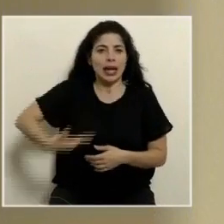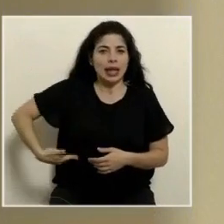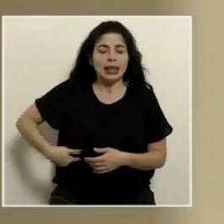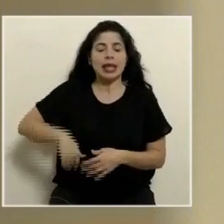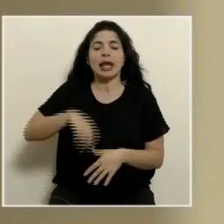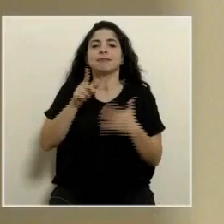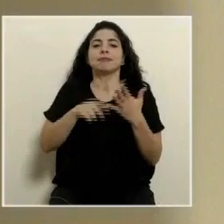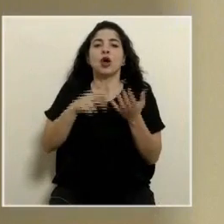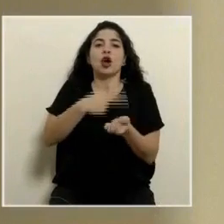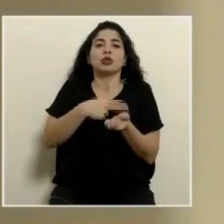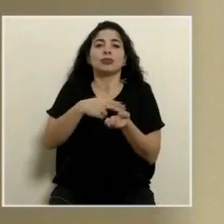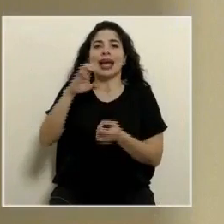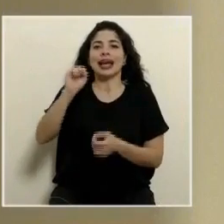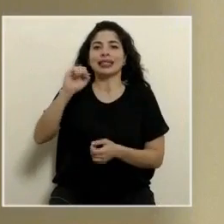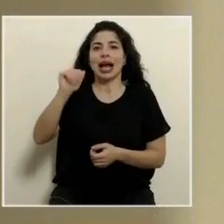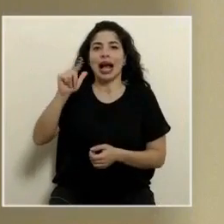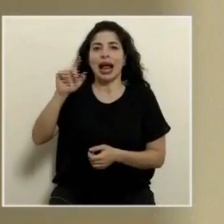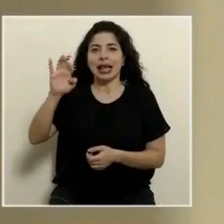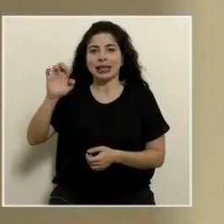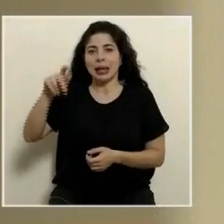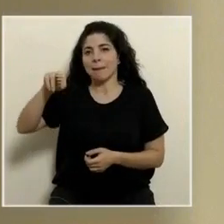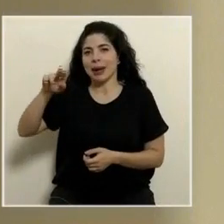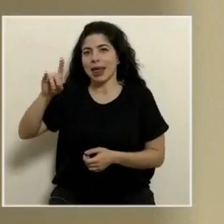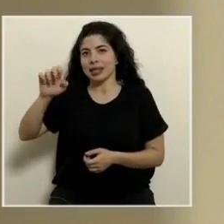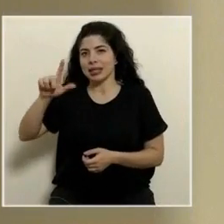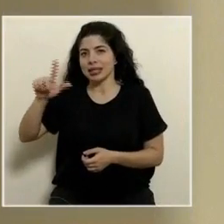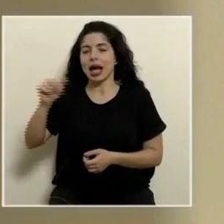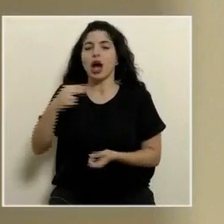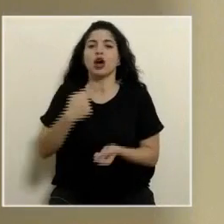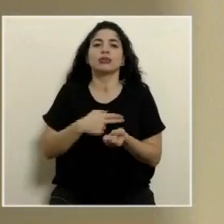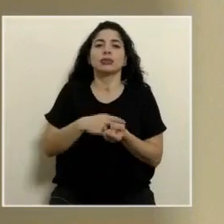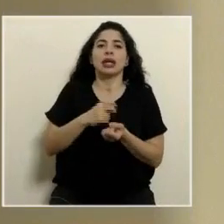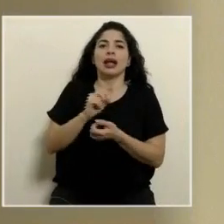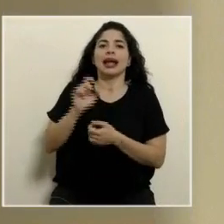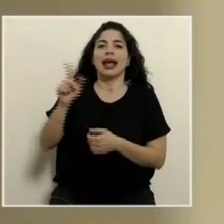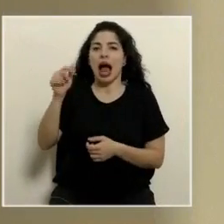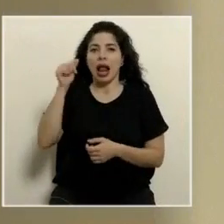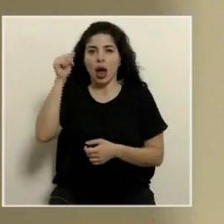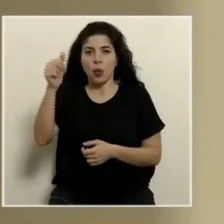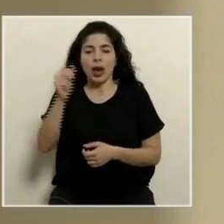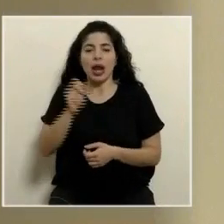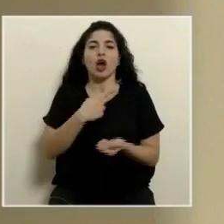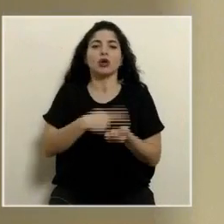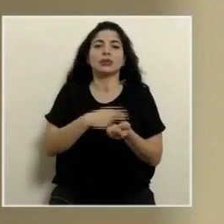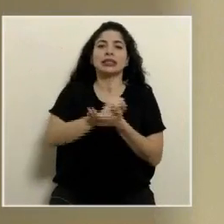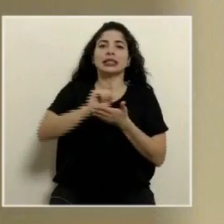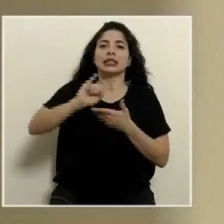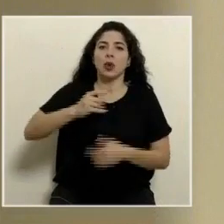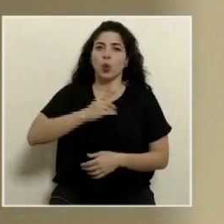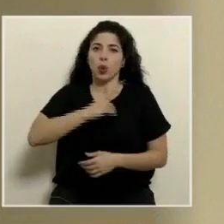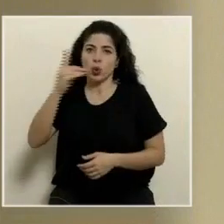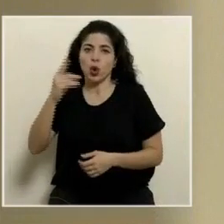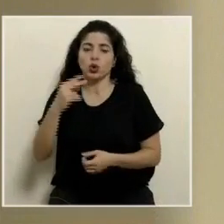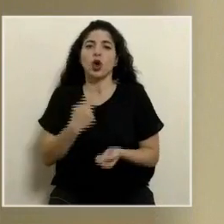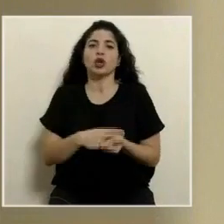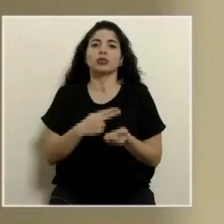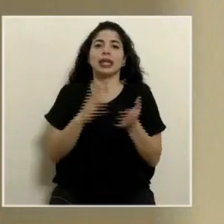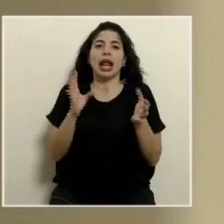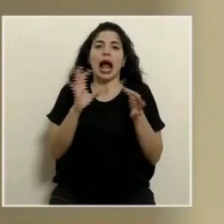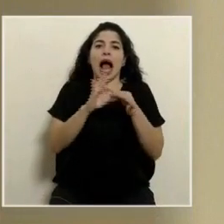el Hospital Escalante Pradilla, el Hospital San Rafael de Alajuela, el Hospital San Juan de Dios, el Hospital de la